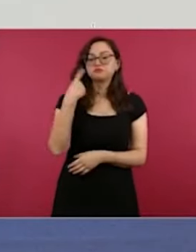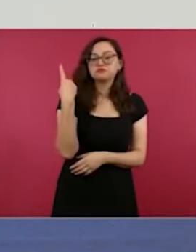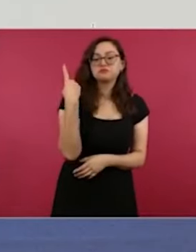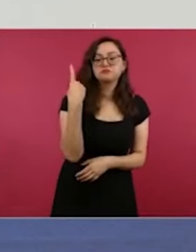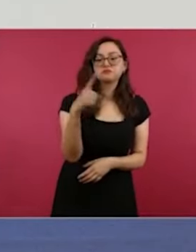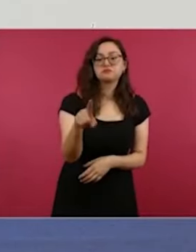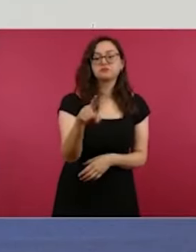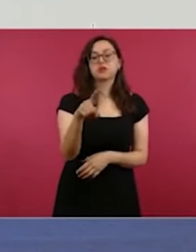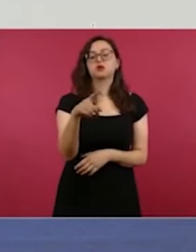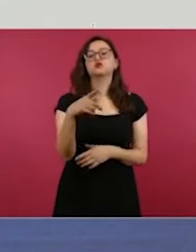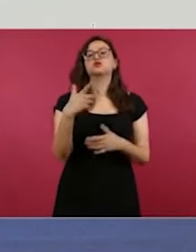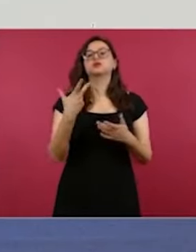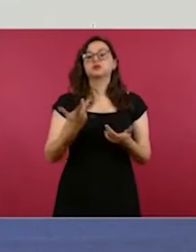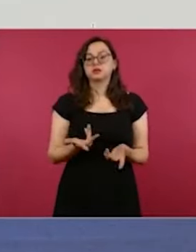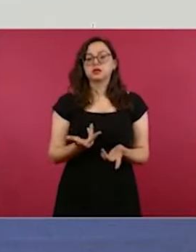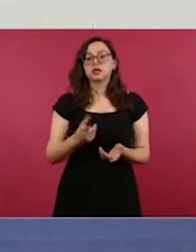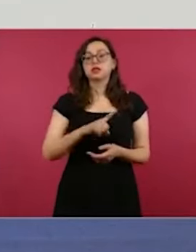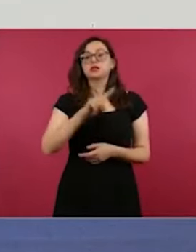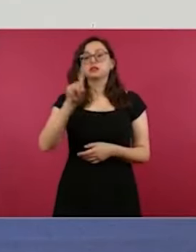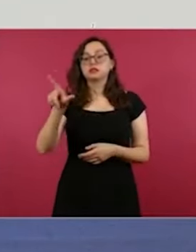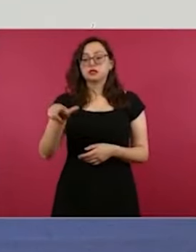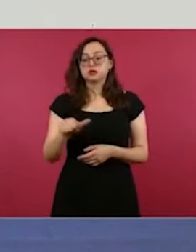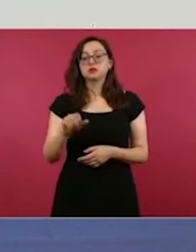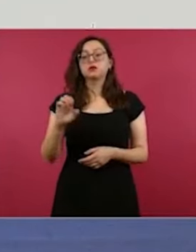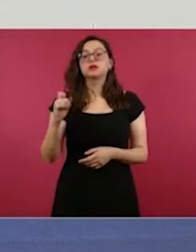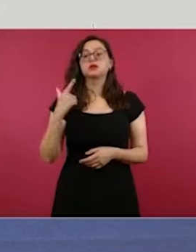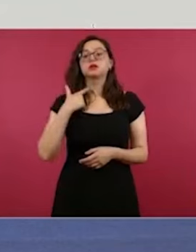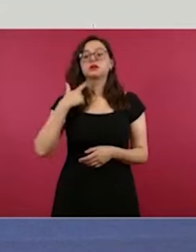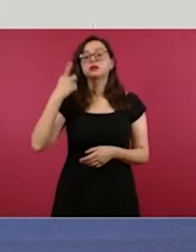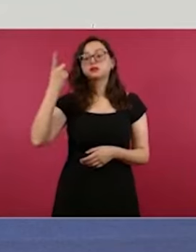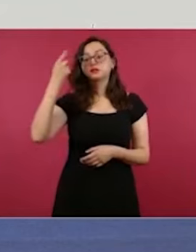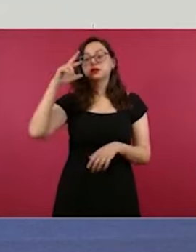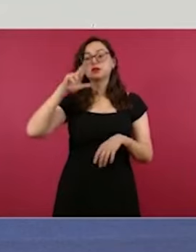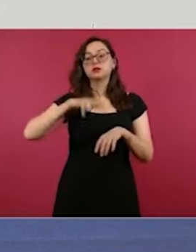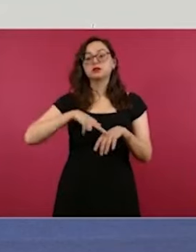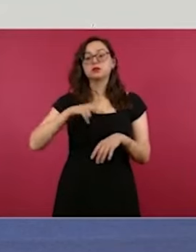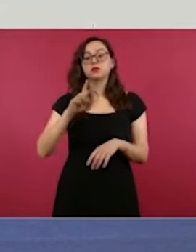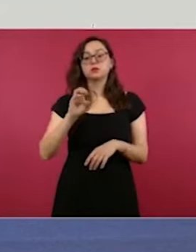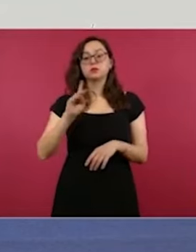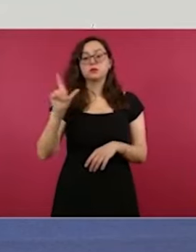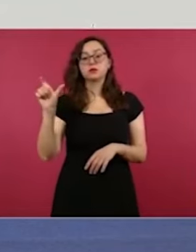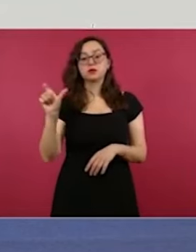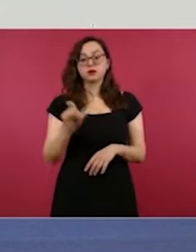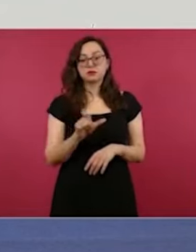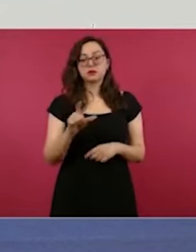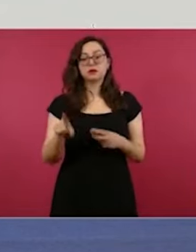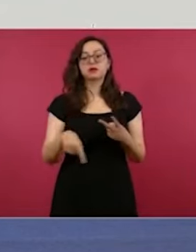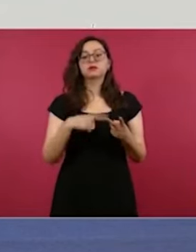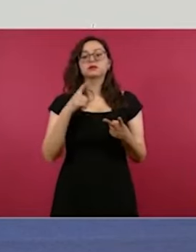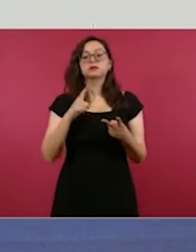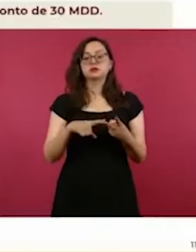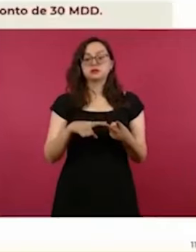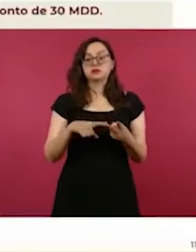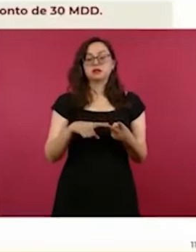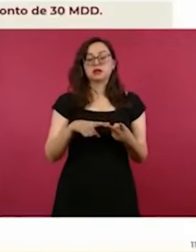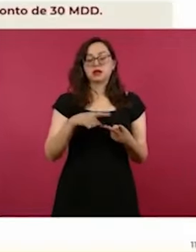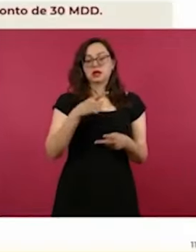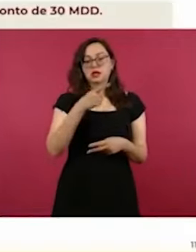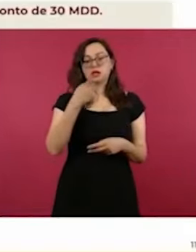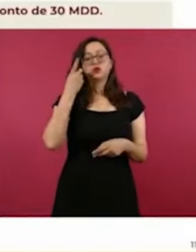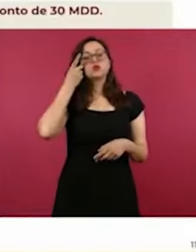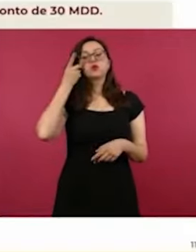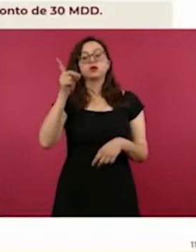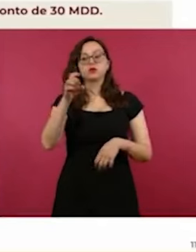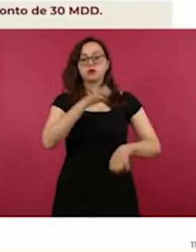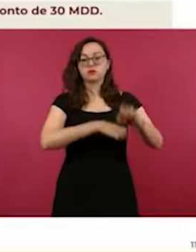de fraude contra María Amparo casar presidenta de mexicanos contra la corrupción son una Clara advertencia de que nadie está exento de ser